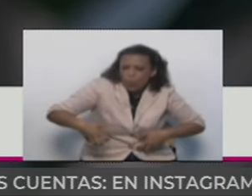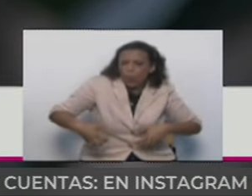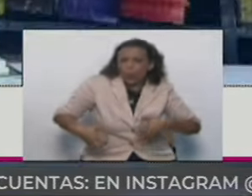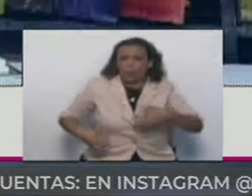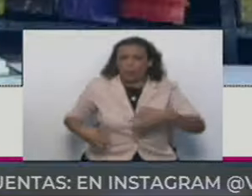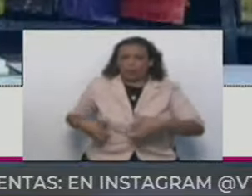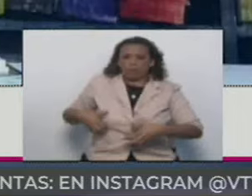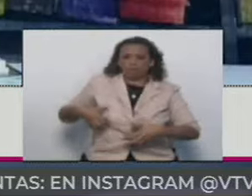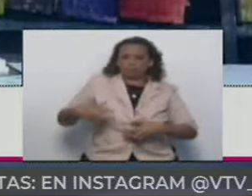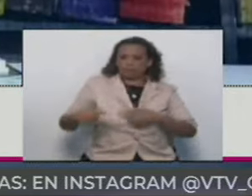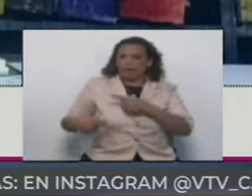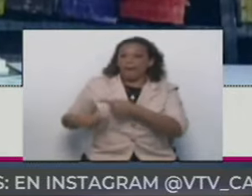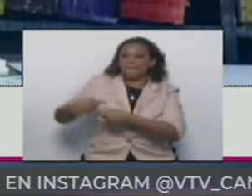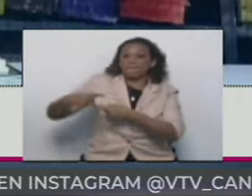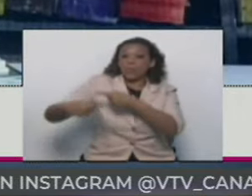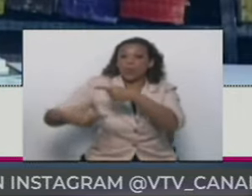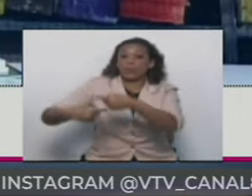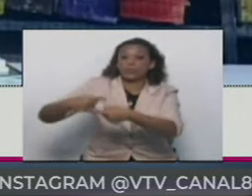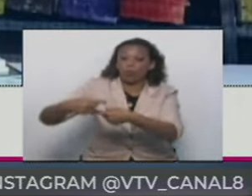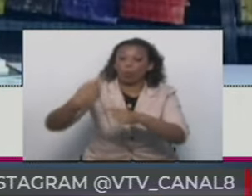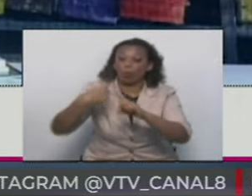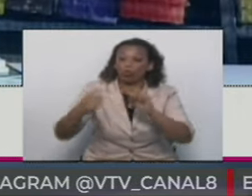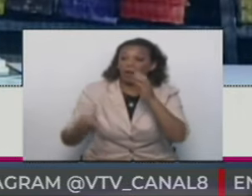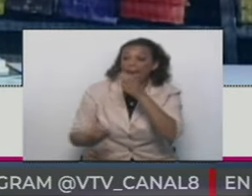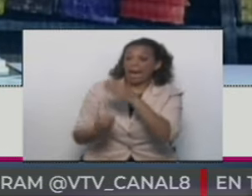evolución y otros creación.